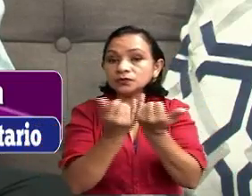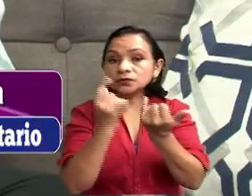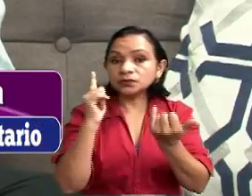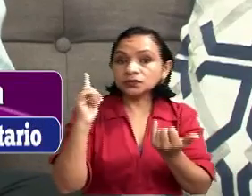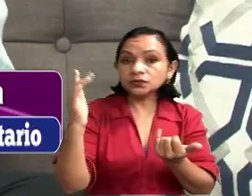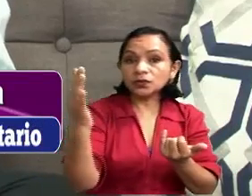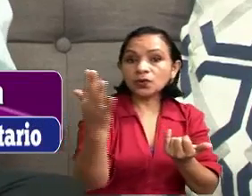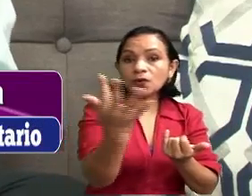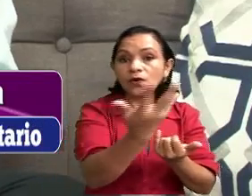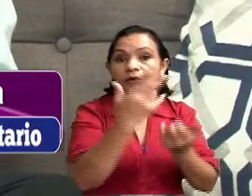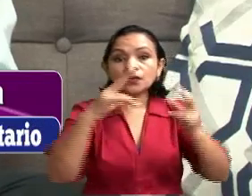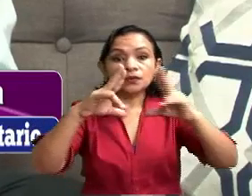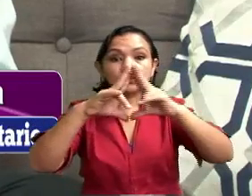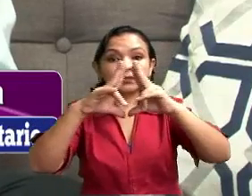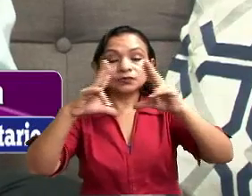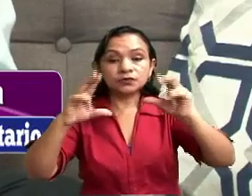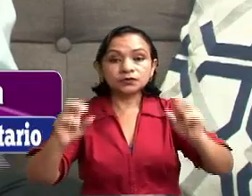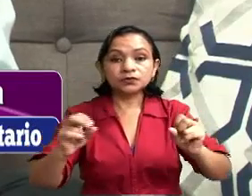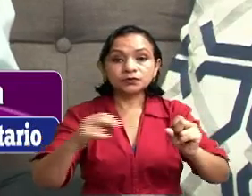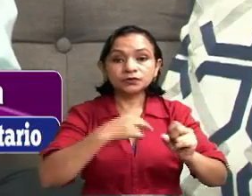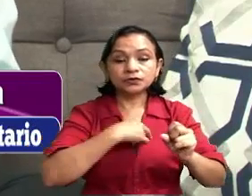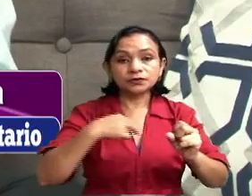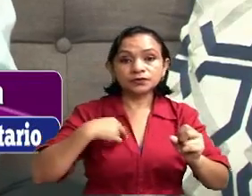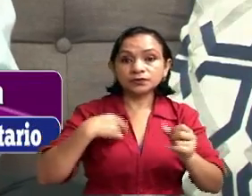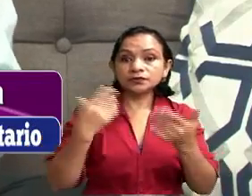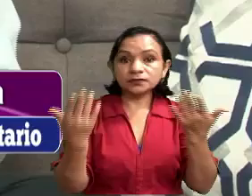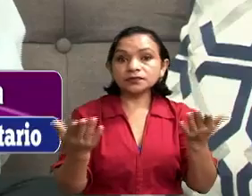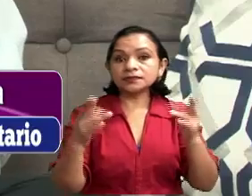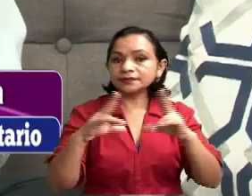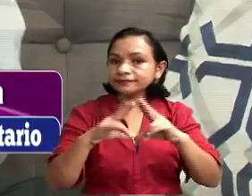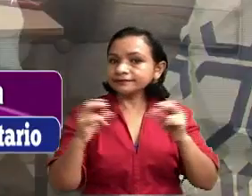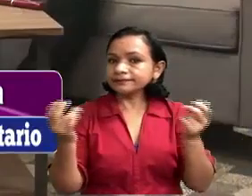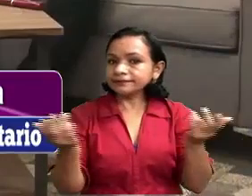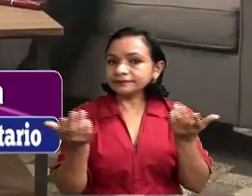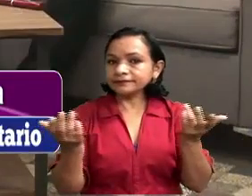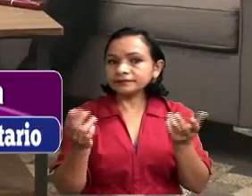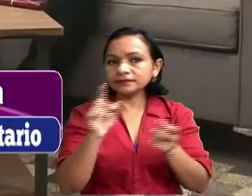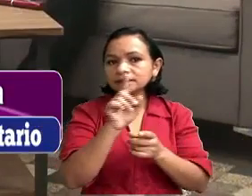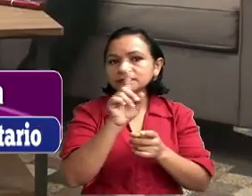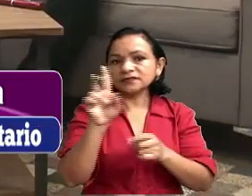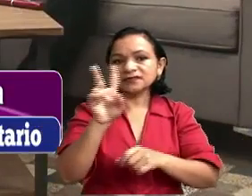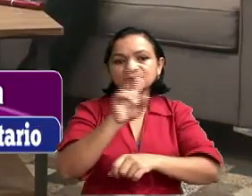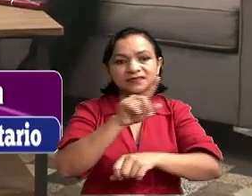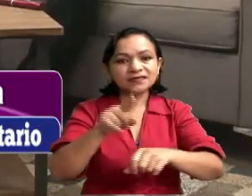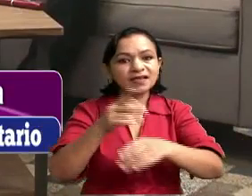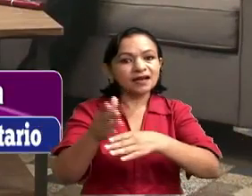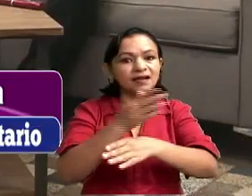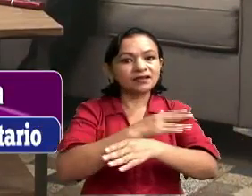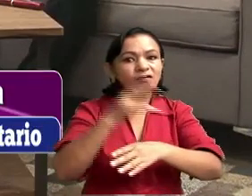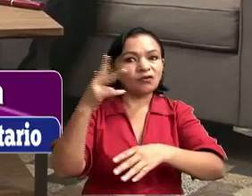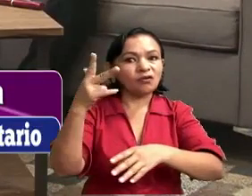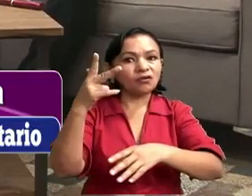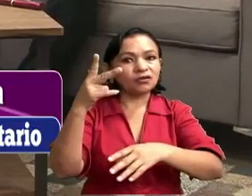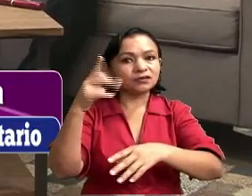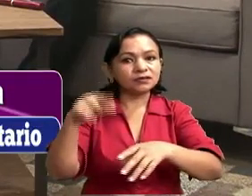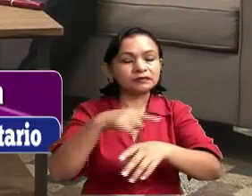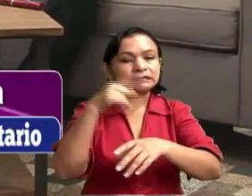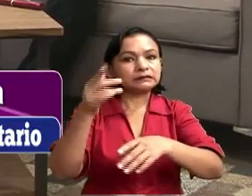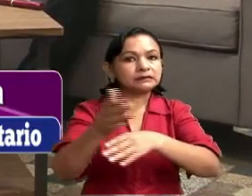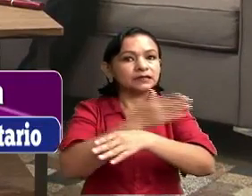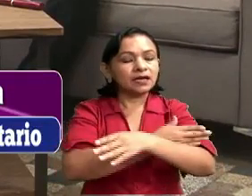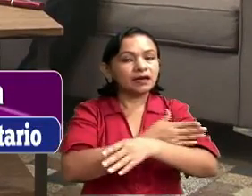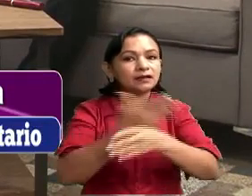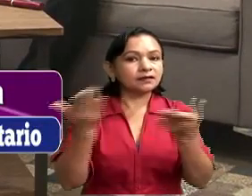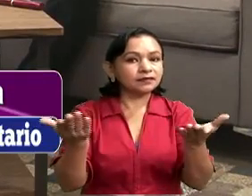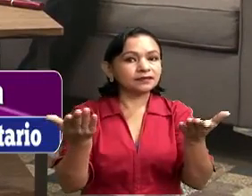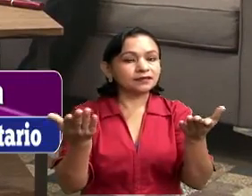de todo Nicaragua. Además eficiente también, porque habían apagones prolongados, casi 12 horas, 8 horas de luz. Claro, claro. Eran alumbrones. Pero además de